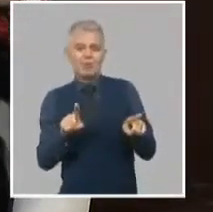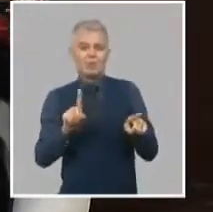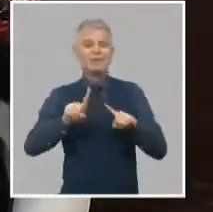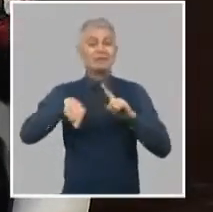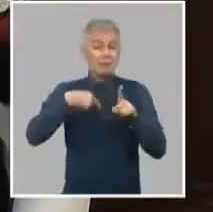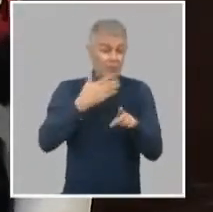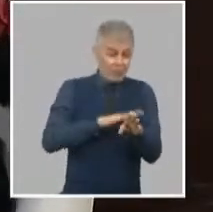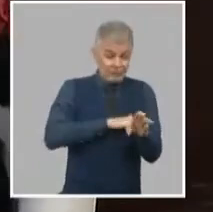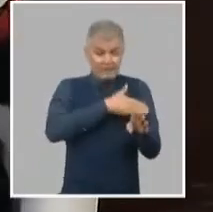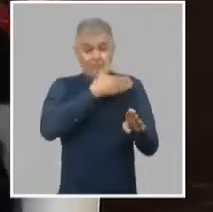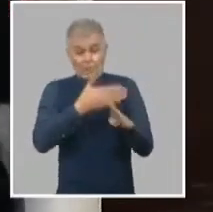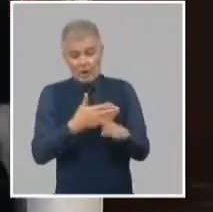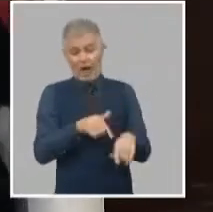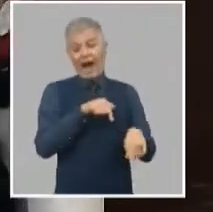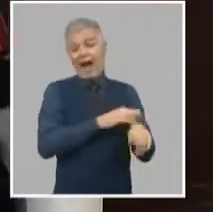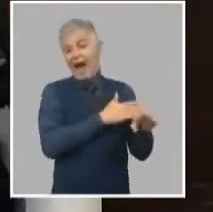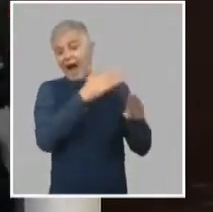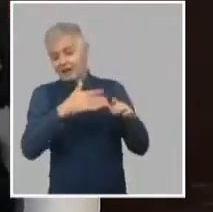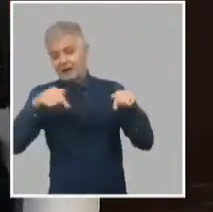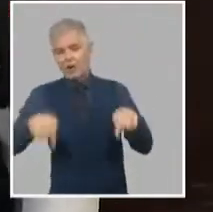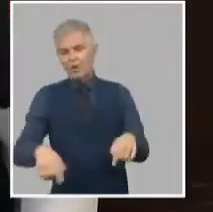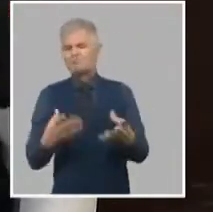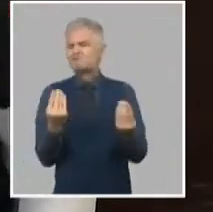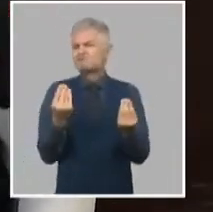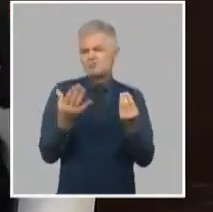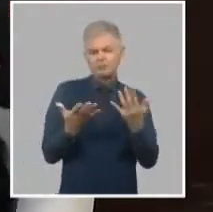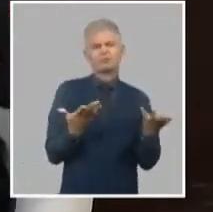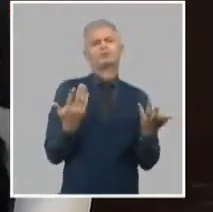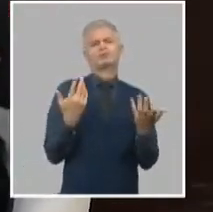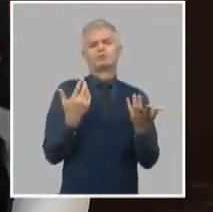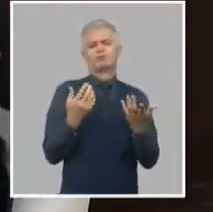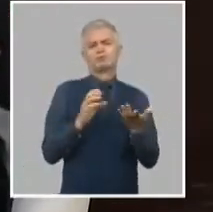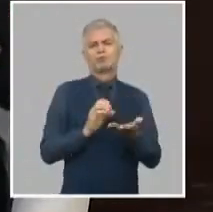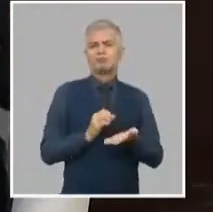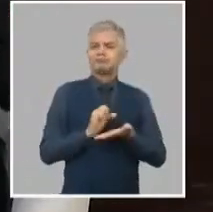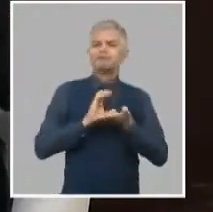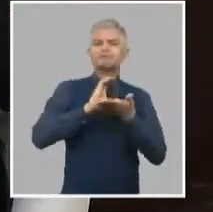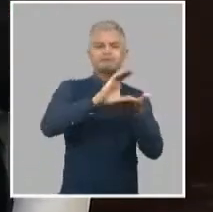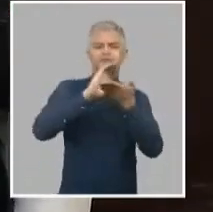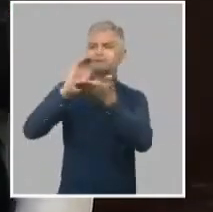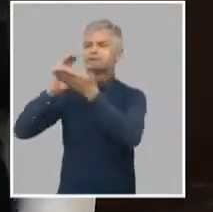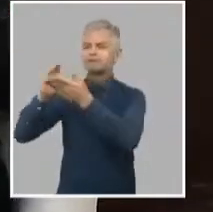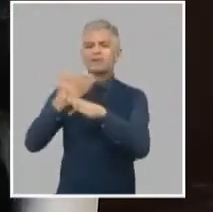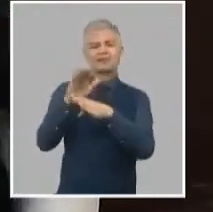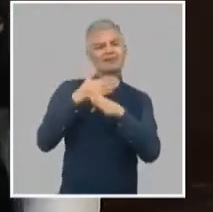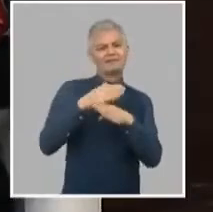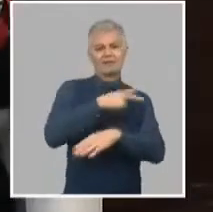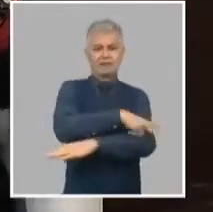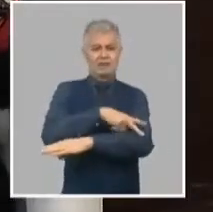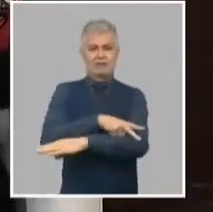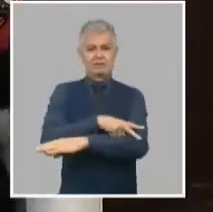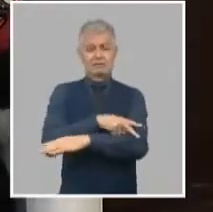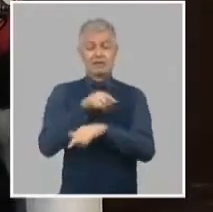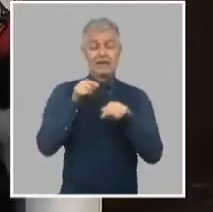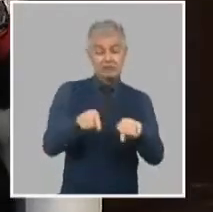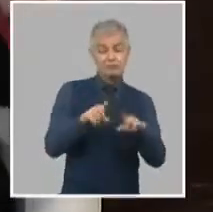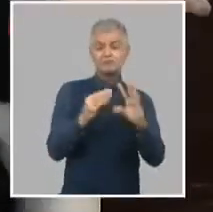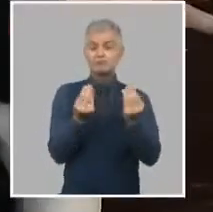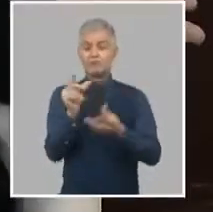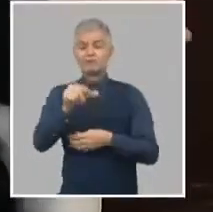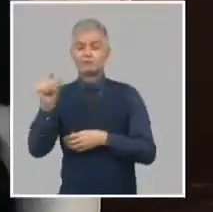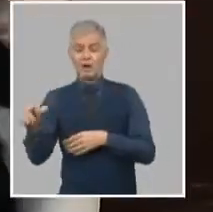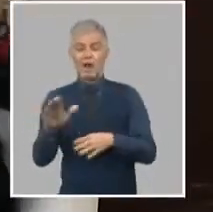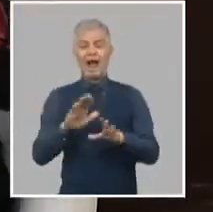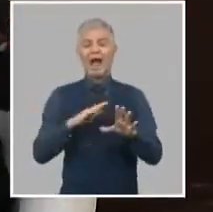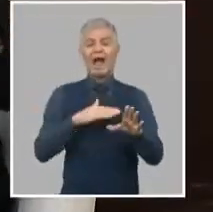años. Un simple recuento que nos han suministrado los compañeros del Ministerio de Salud Pública nos da la idea de que hasta el